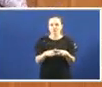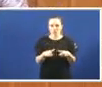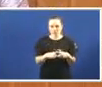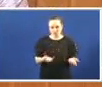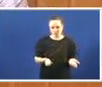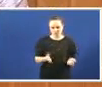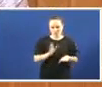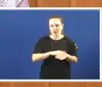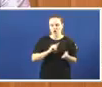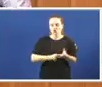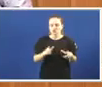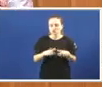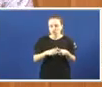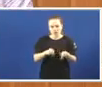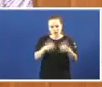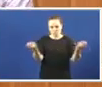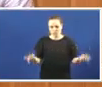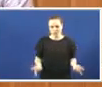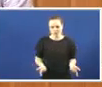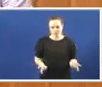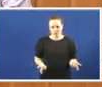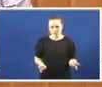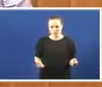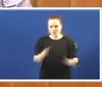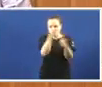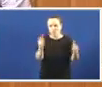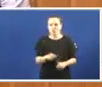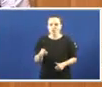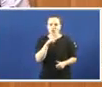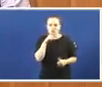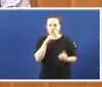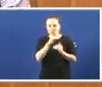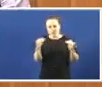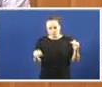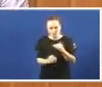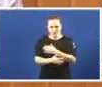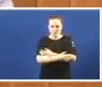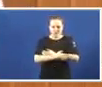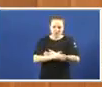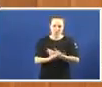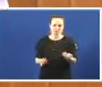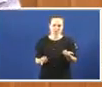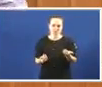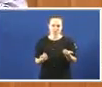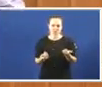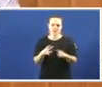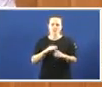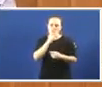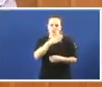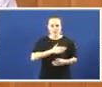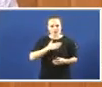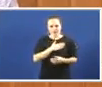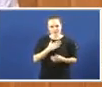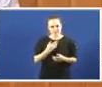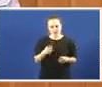o contrato social. Un modelo dominado pola desigualdade, a precariedade e o deterioro do estado do benestar, para recortar